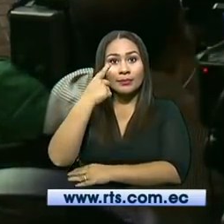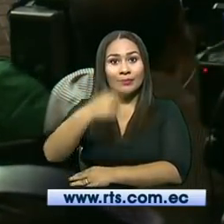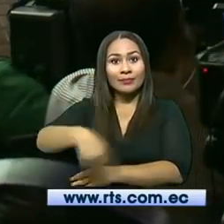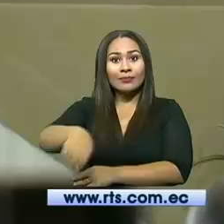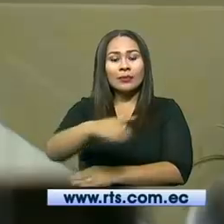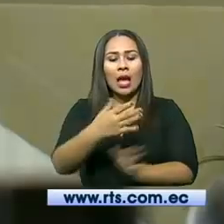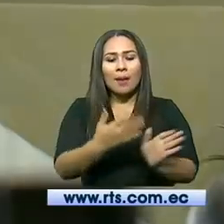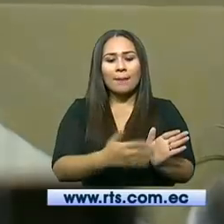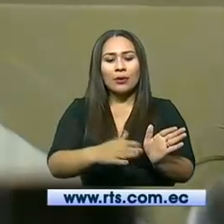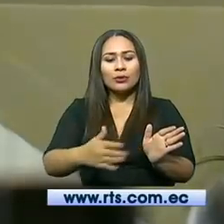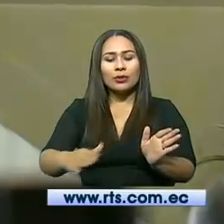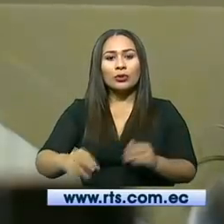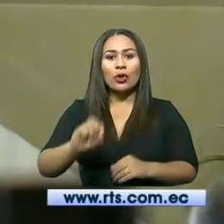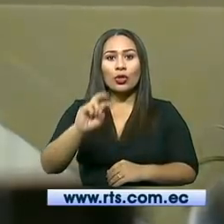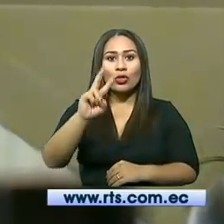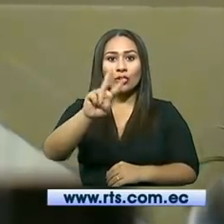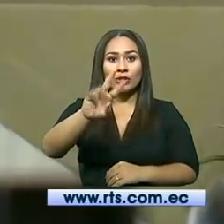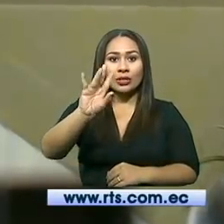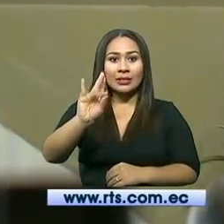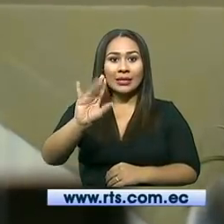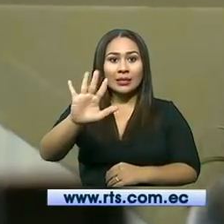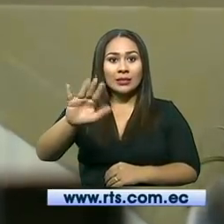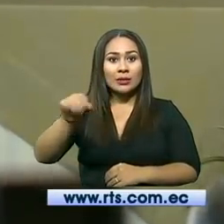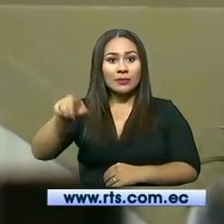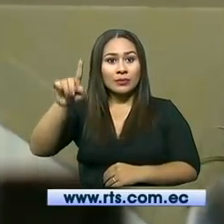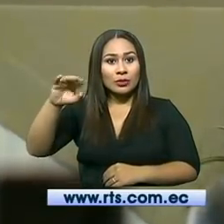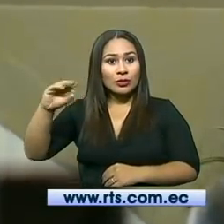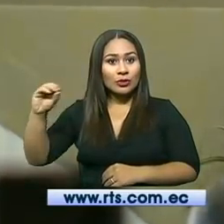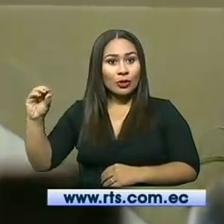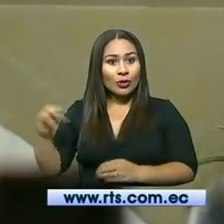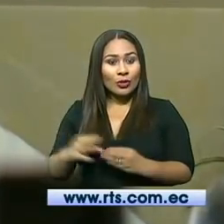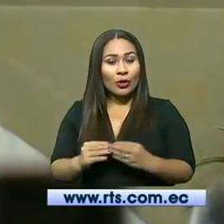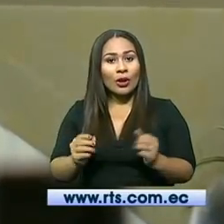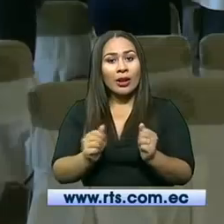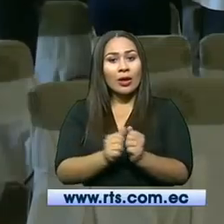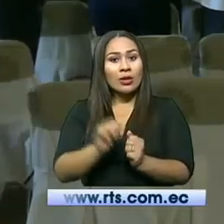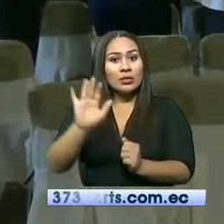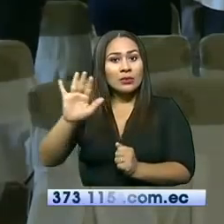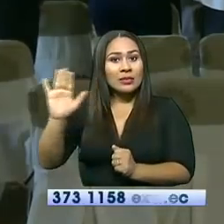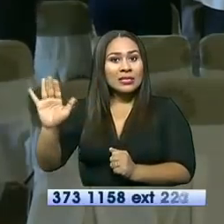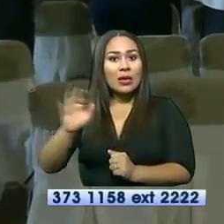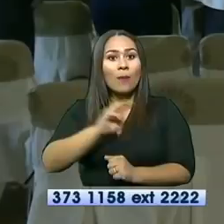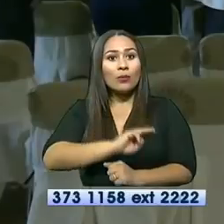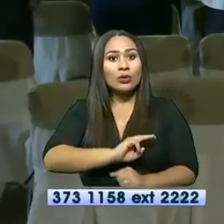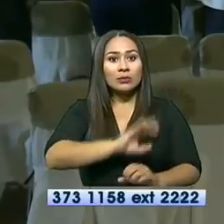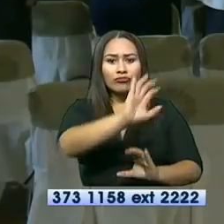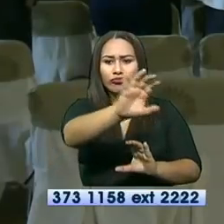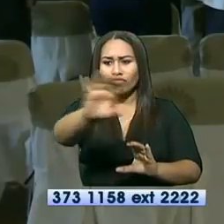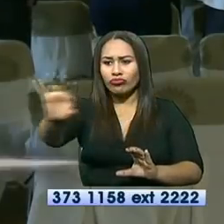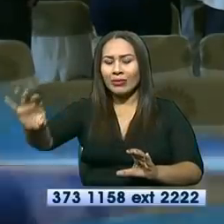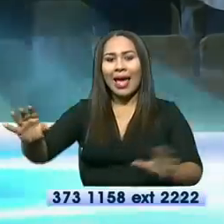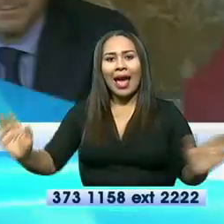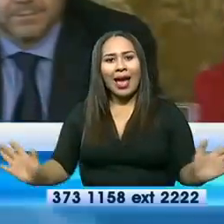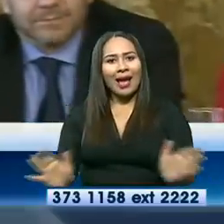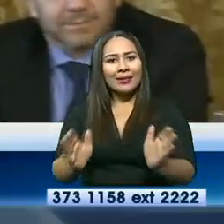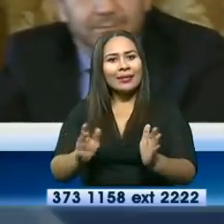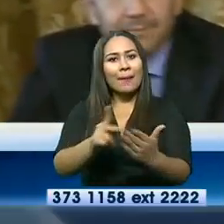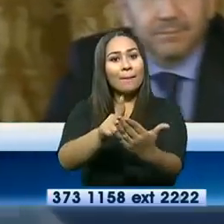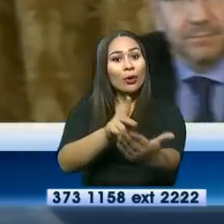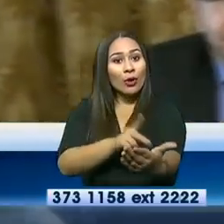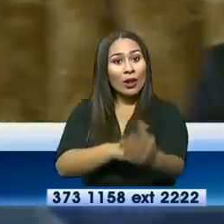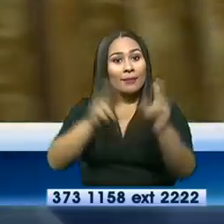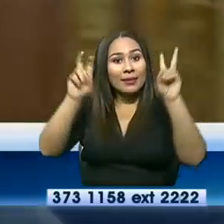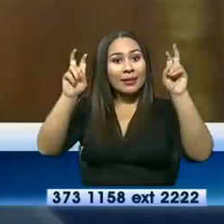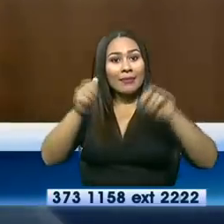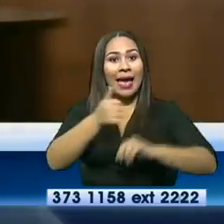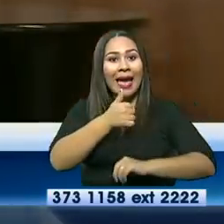fase por 275 millones de dólares con 55 municipios del país. El lanzamiento del programa estuvo a